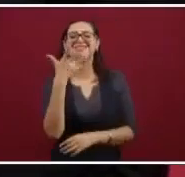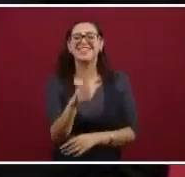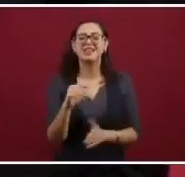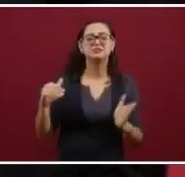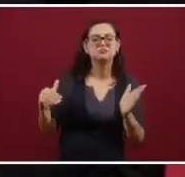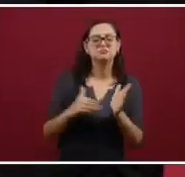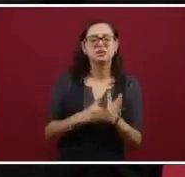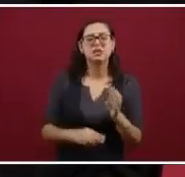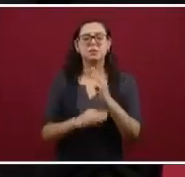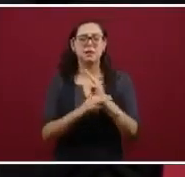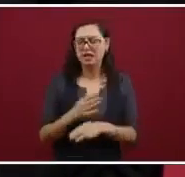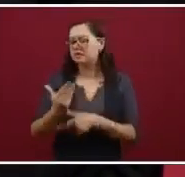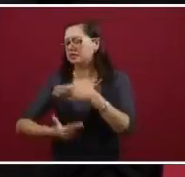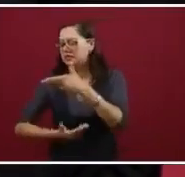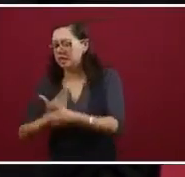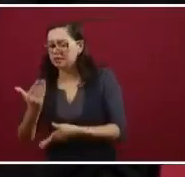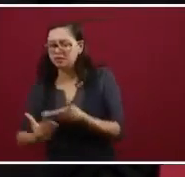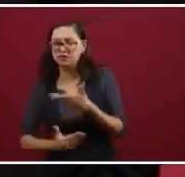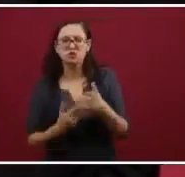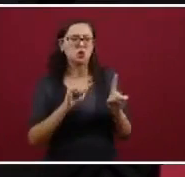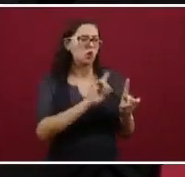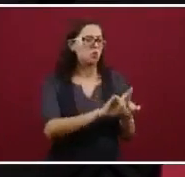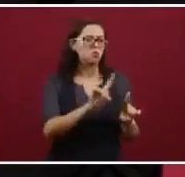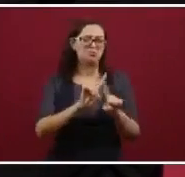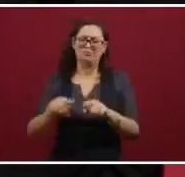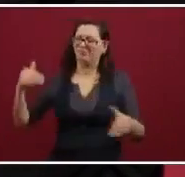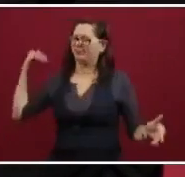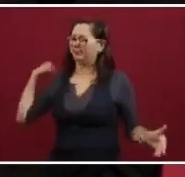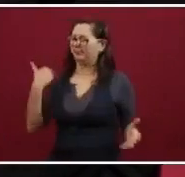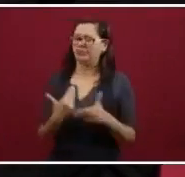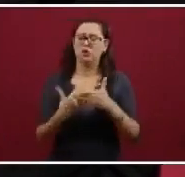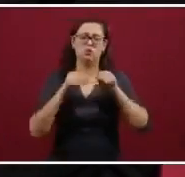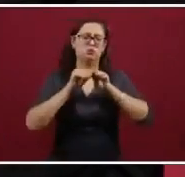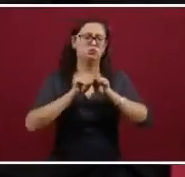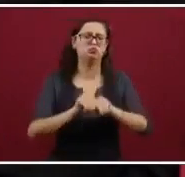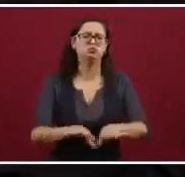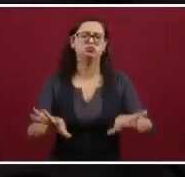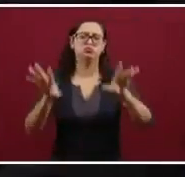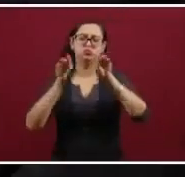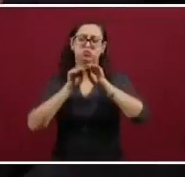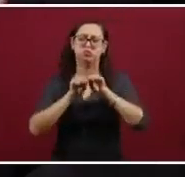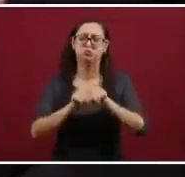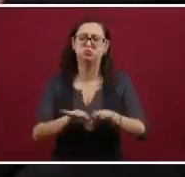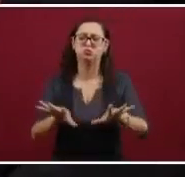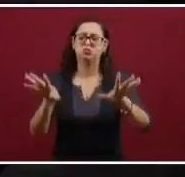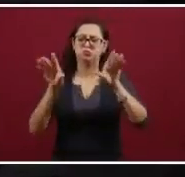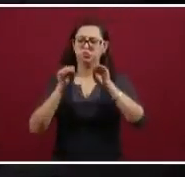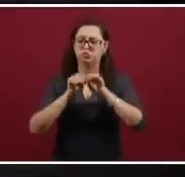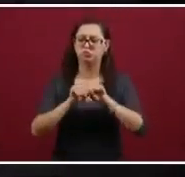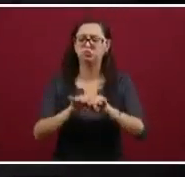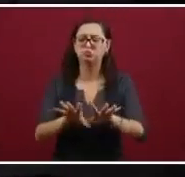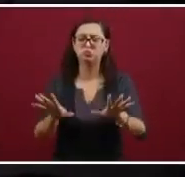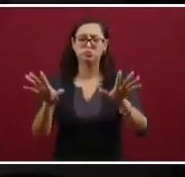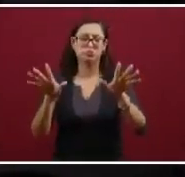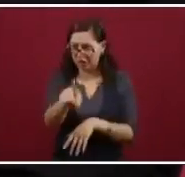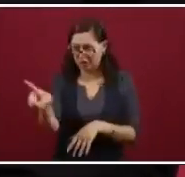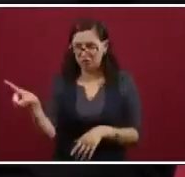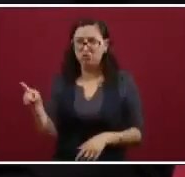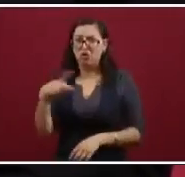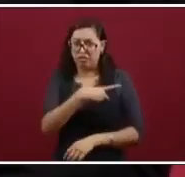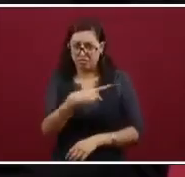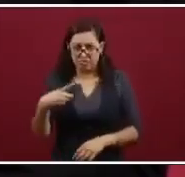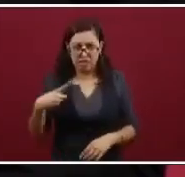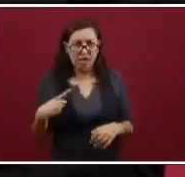10,000 productos y servicios. Lo tiene haciendo por décadas. Y yo agradezco al señor presidente la iniciativa